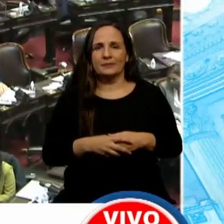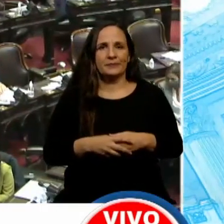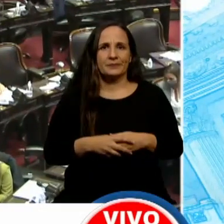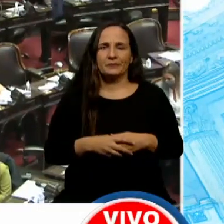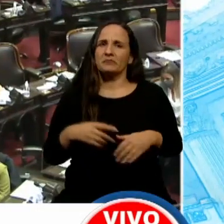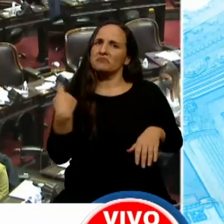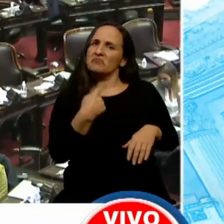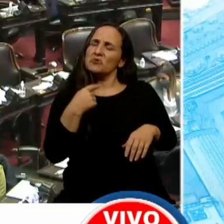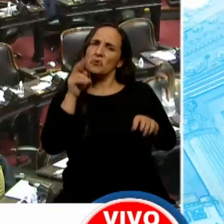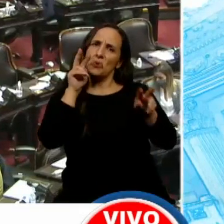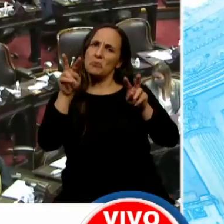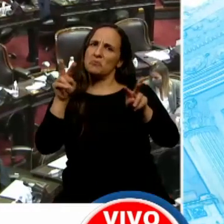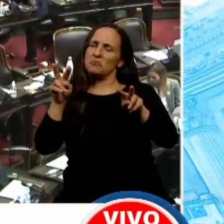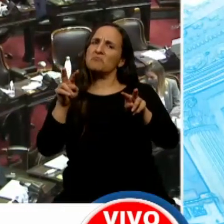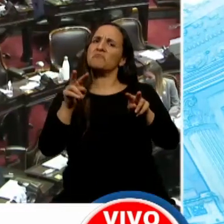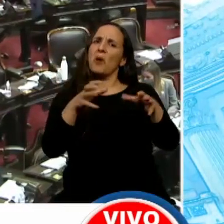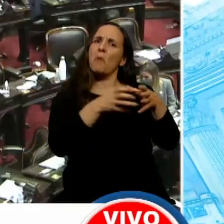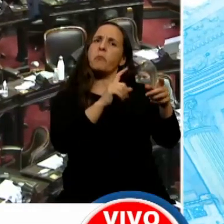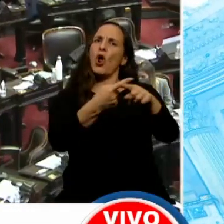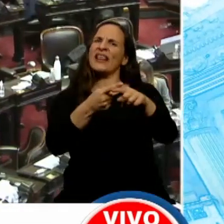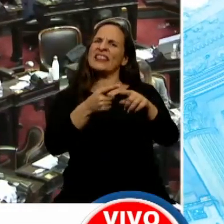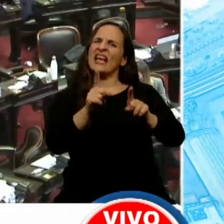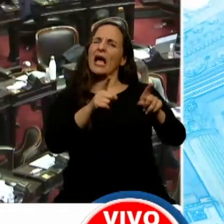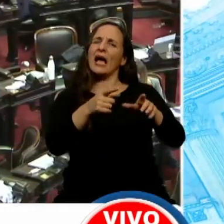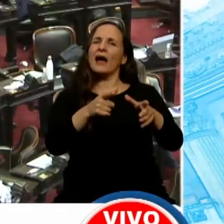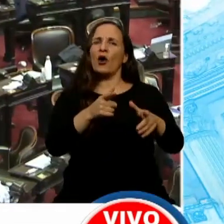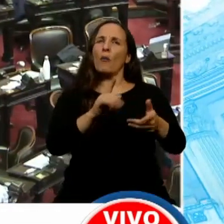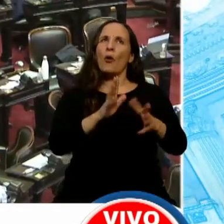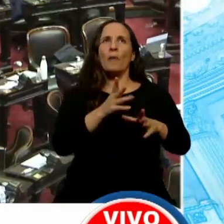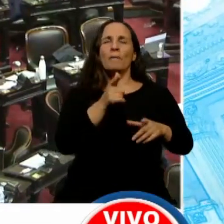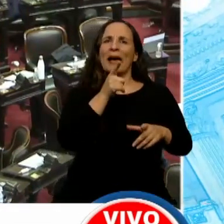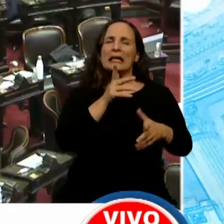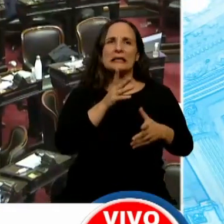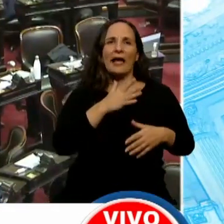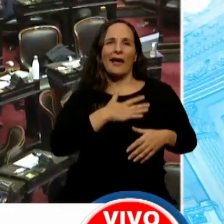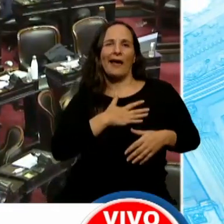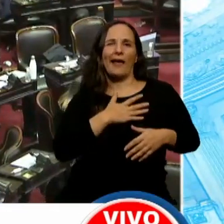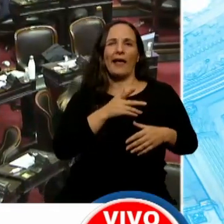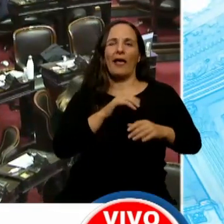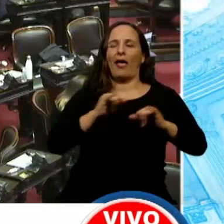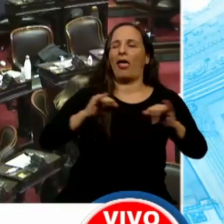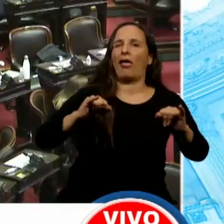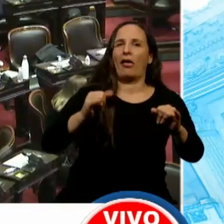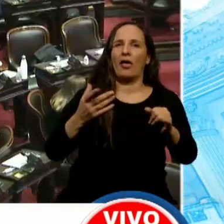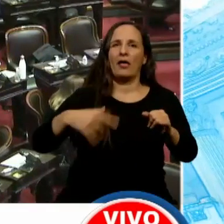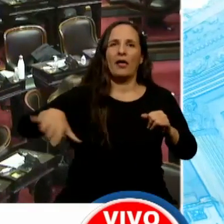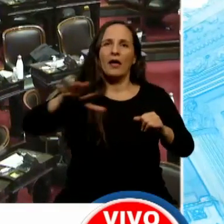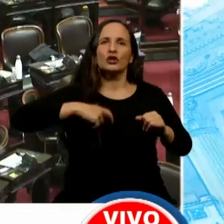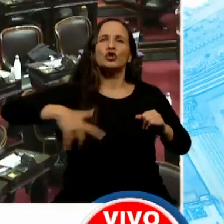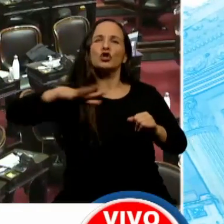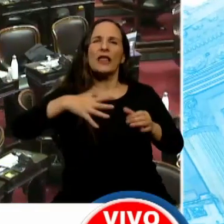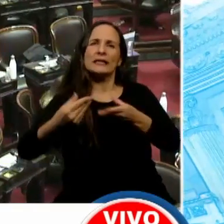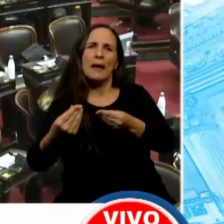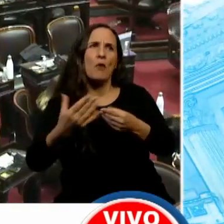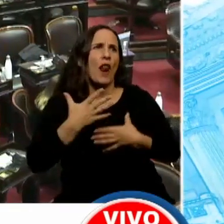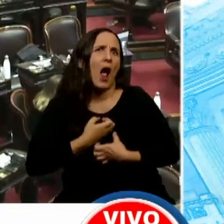Hemos visto cómo hay sectores de la política argentina que parece que se deleitan sembrando el temor y la angustia en nuestra sociedad. Los hemos visto